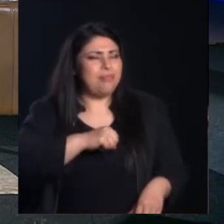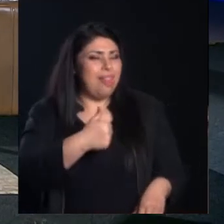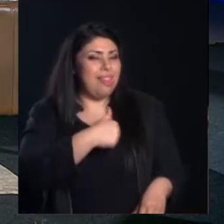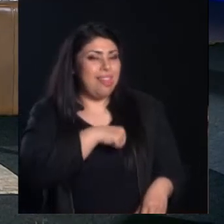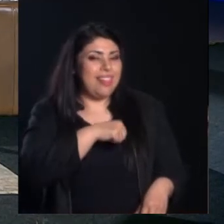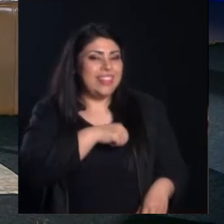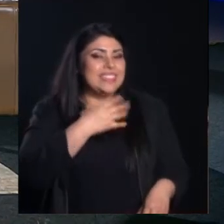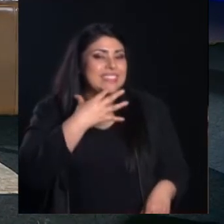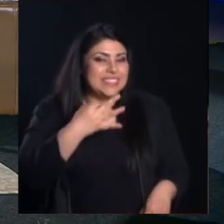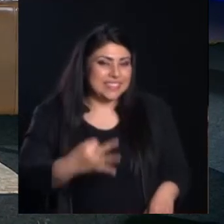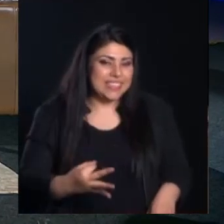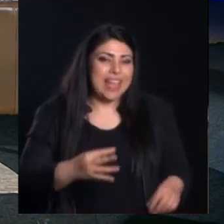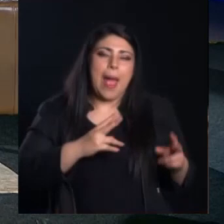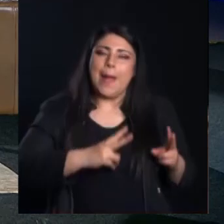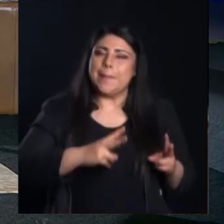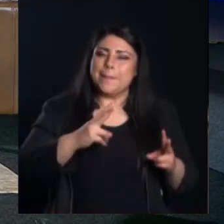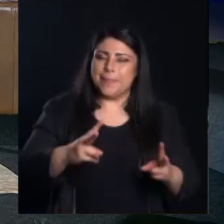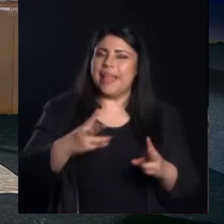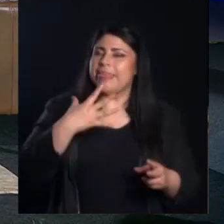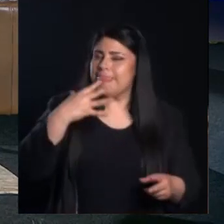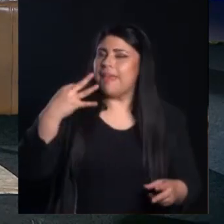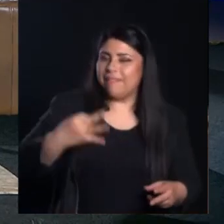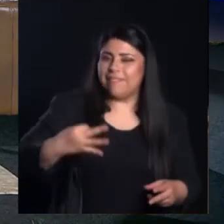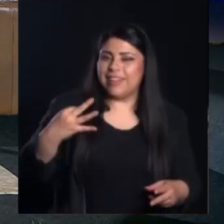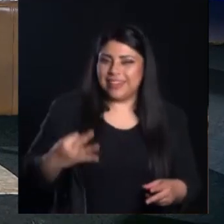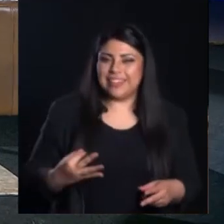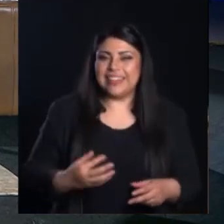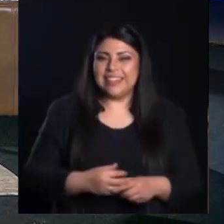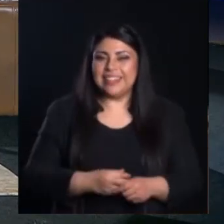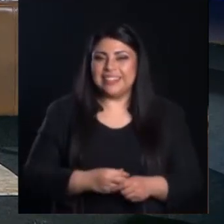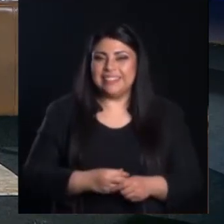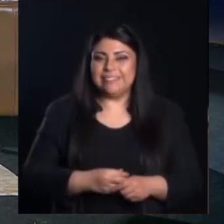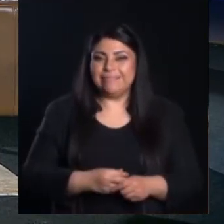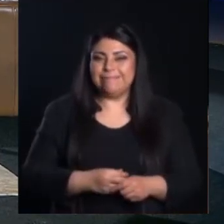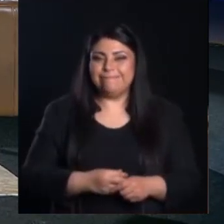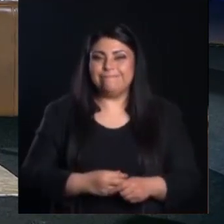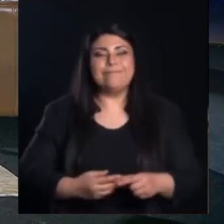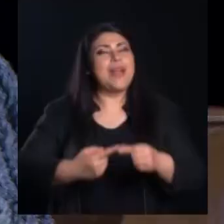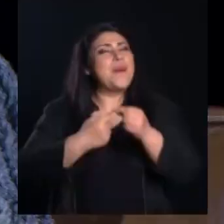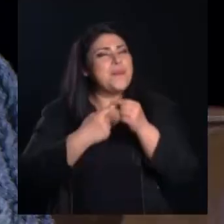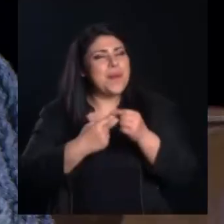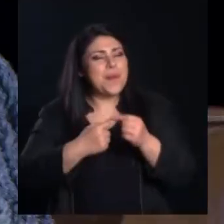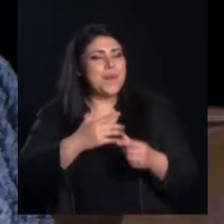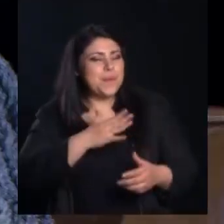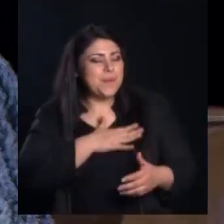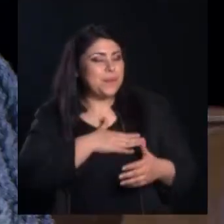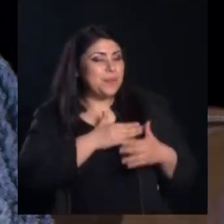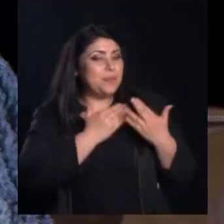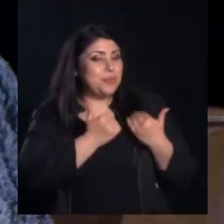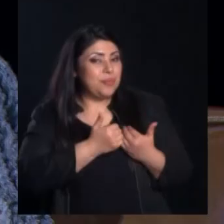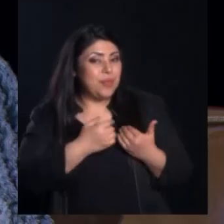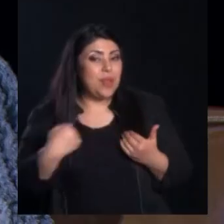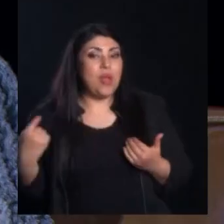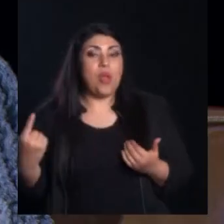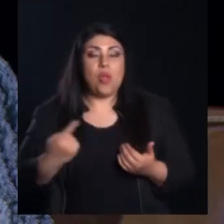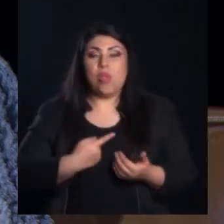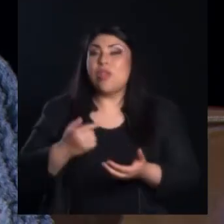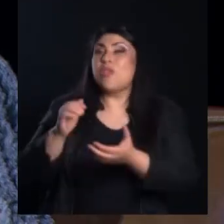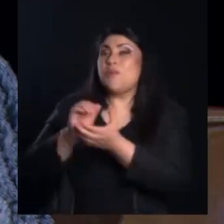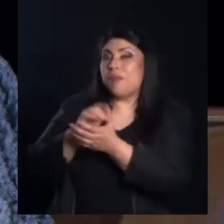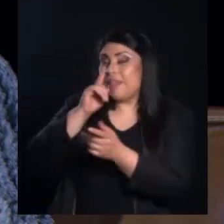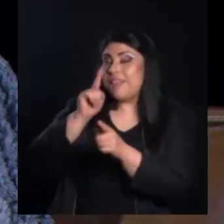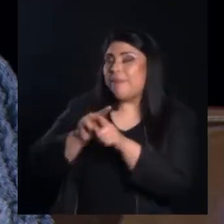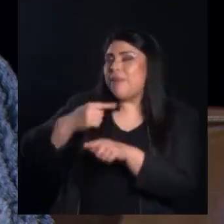quería así para siempre fue algo que que fue sumamente especial para mi corazón para nuestro matrimonio y para